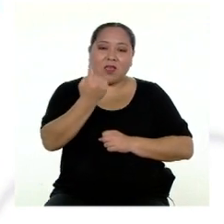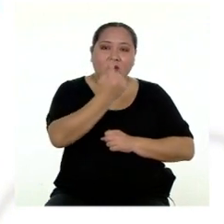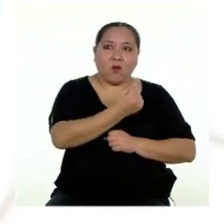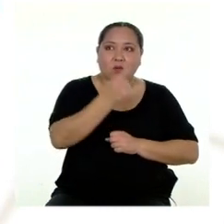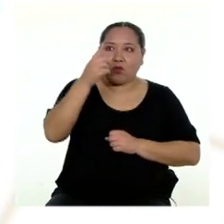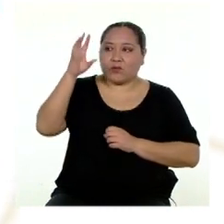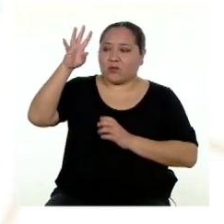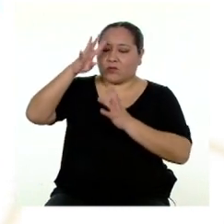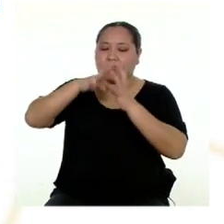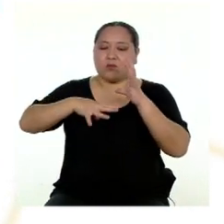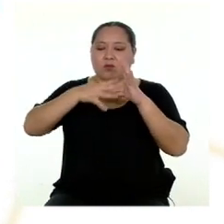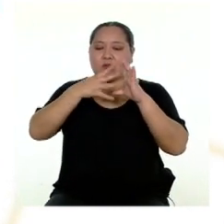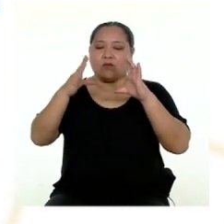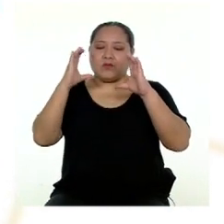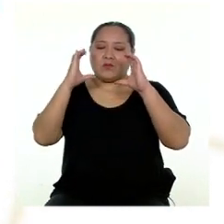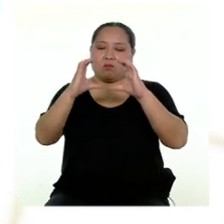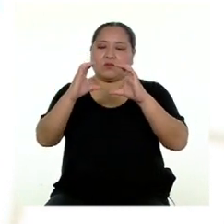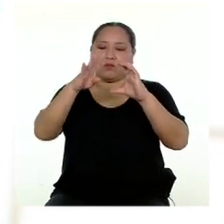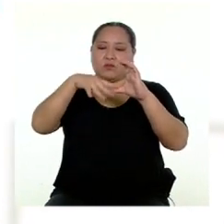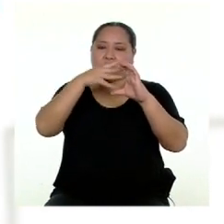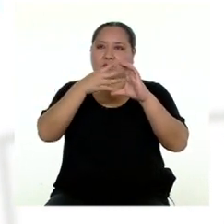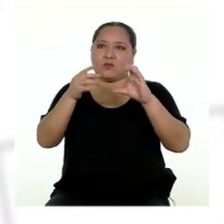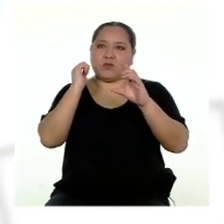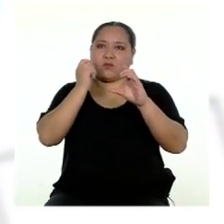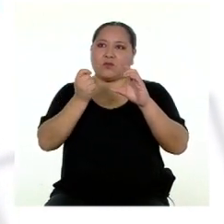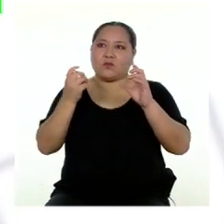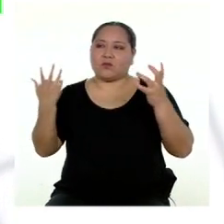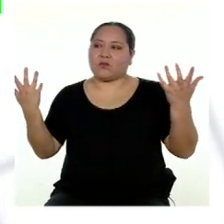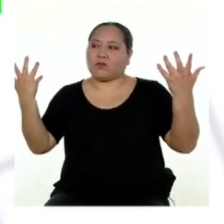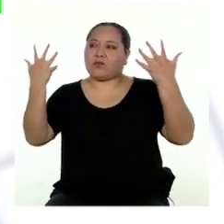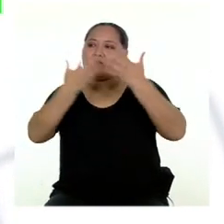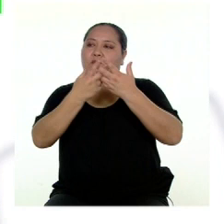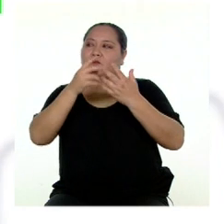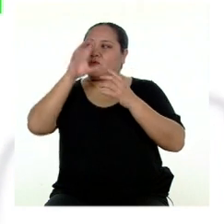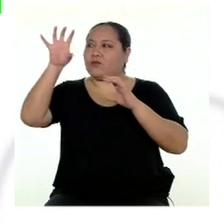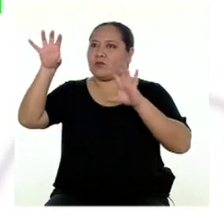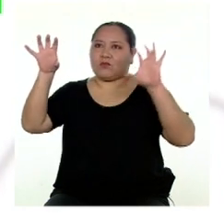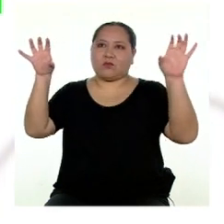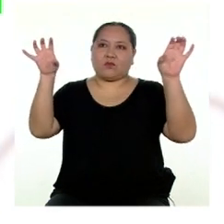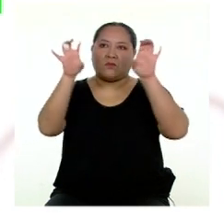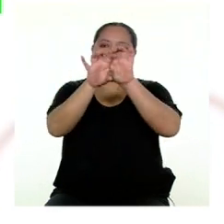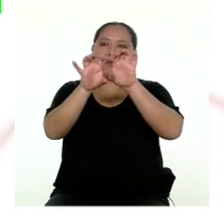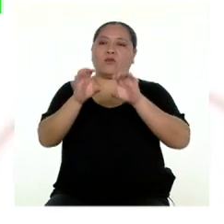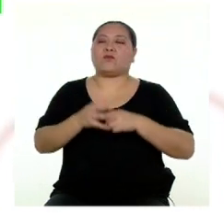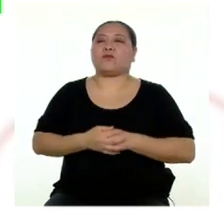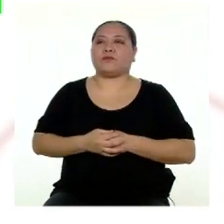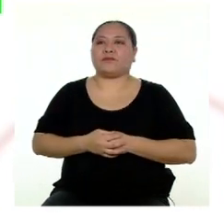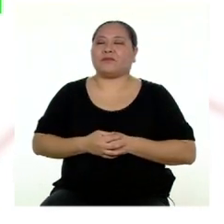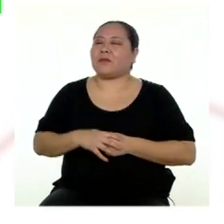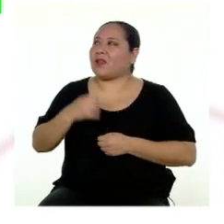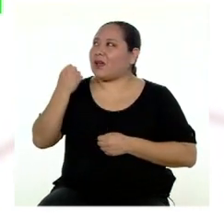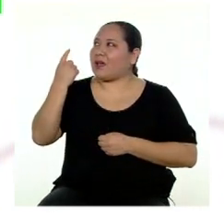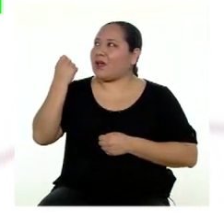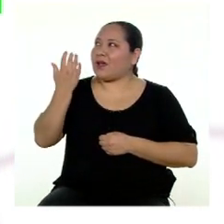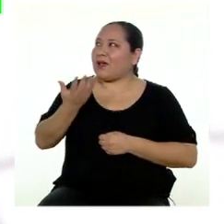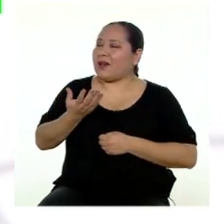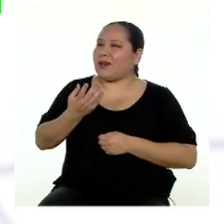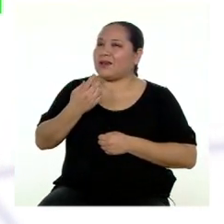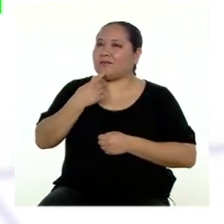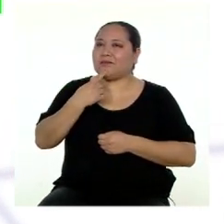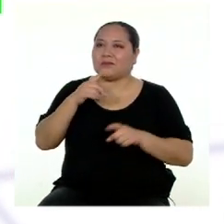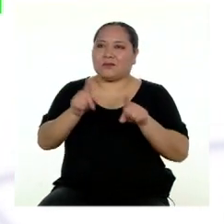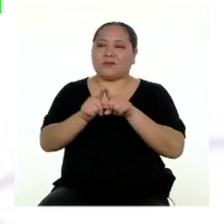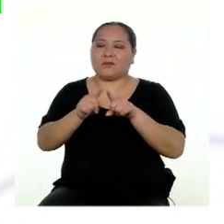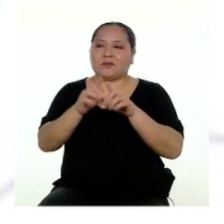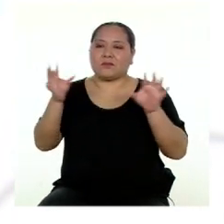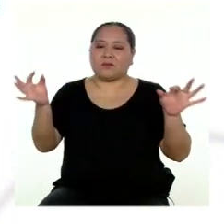del cuadrado mágico de la derecha puede ser igualada al de la izquierda. Ah, ya entiendo. Y también podríamos reemplazar